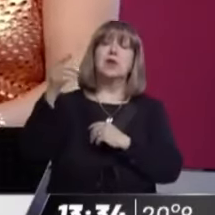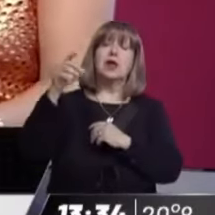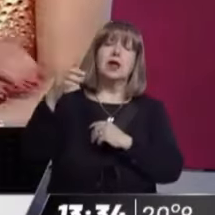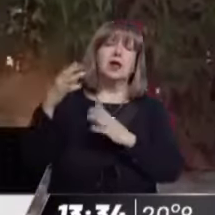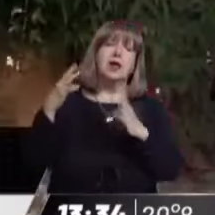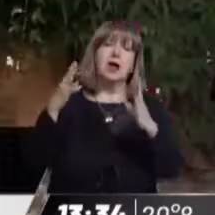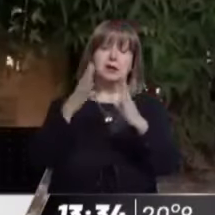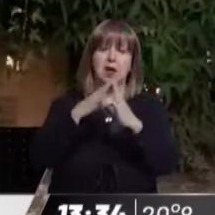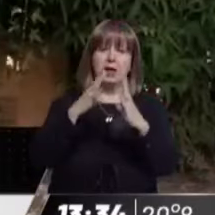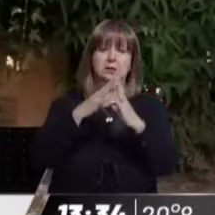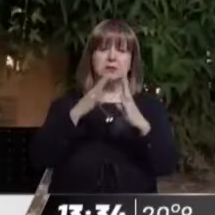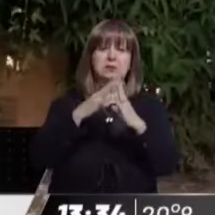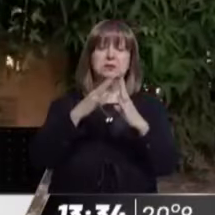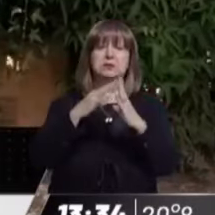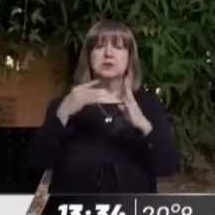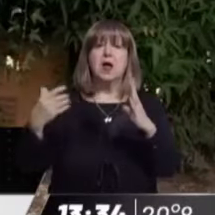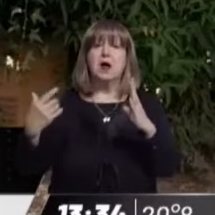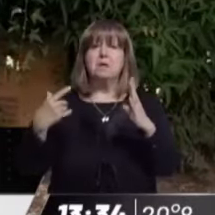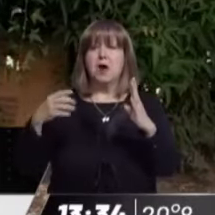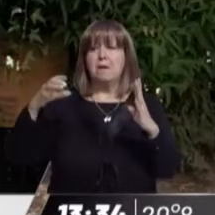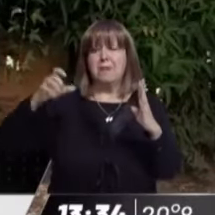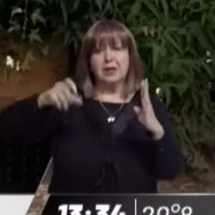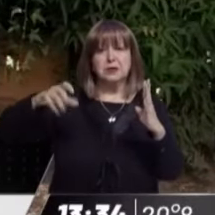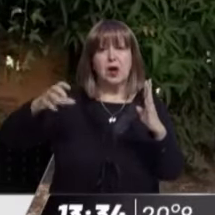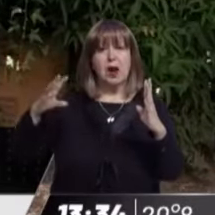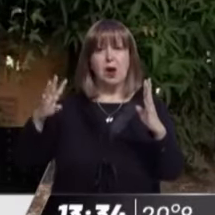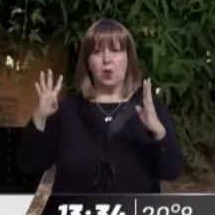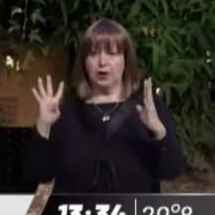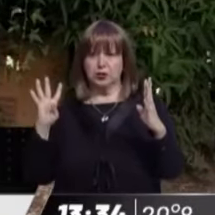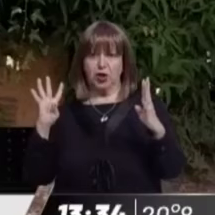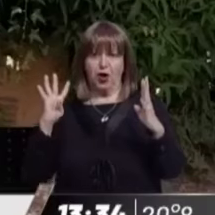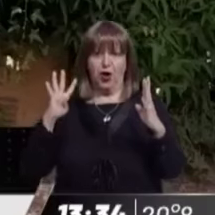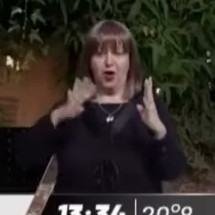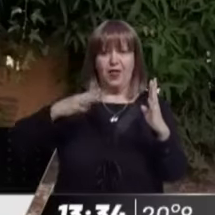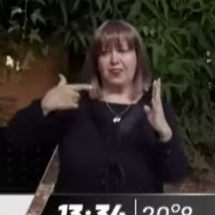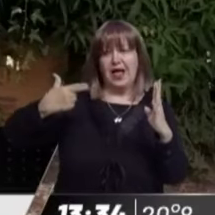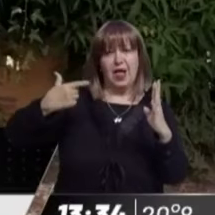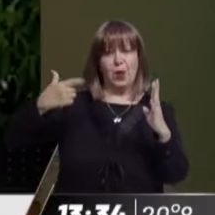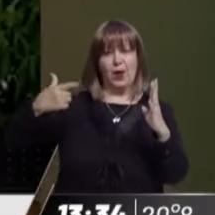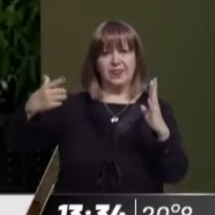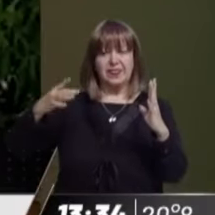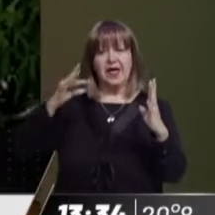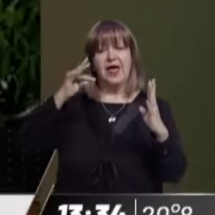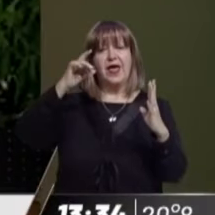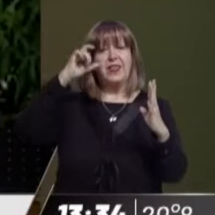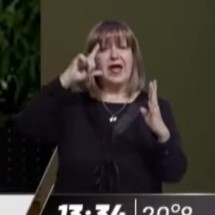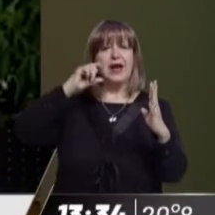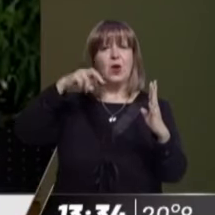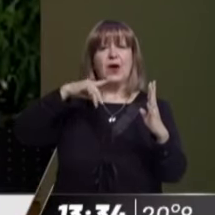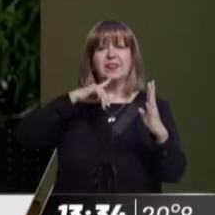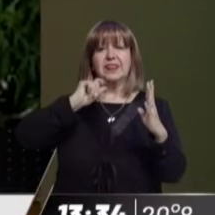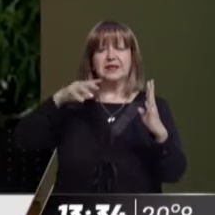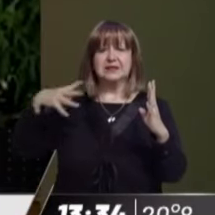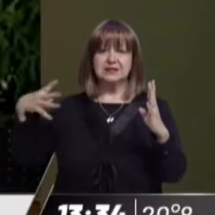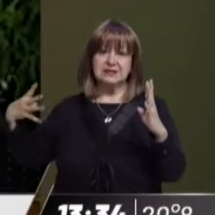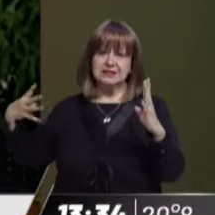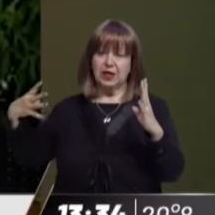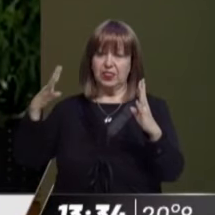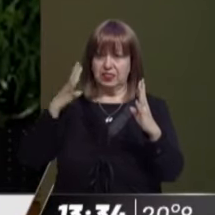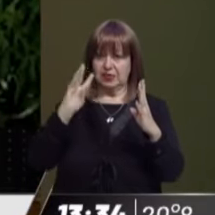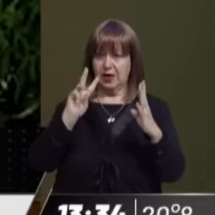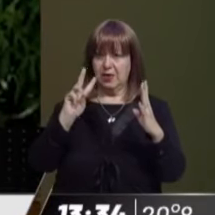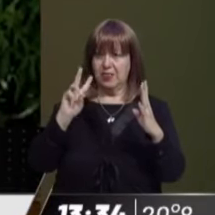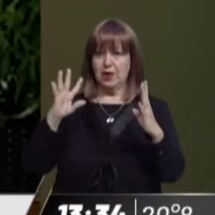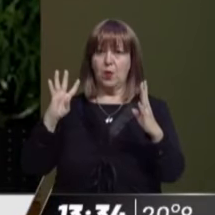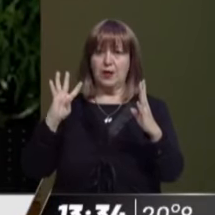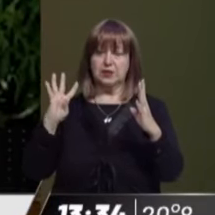justamente de un ataque cometido por una banda de cuatro delincuentes al parecer no se llevaron dinero ni objetos de valor pero dos de los